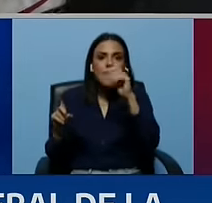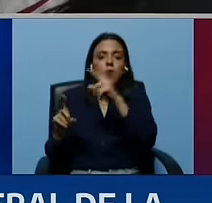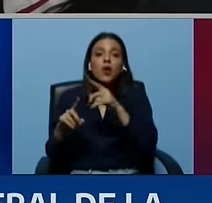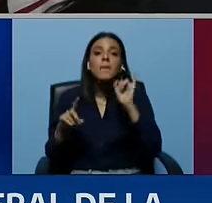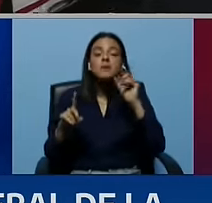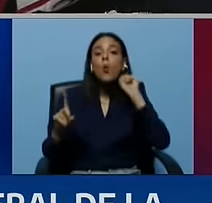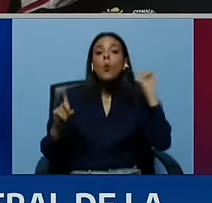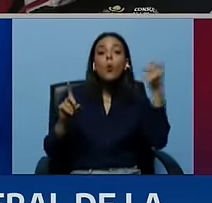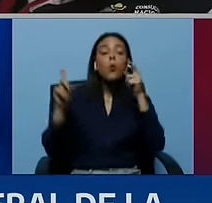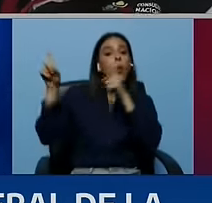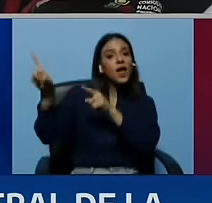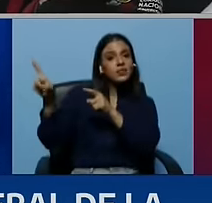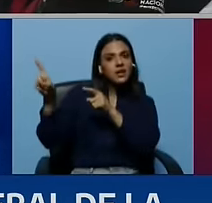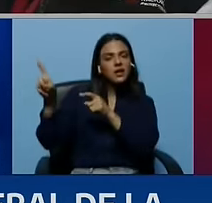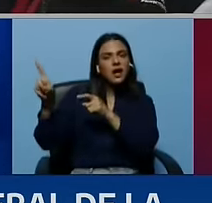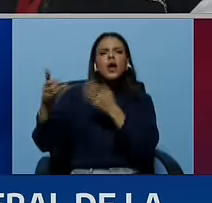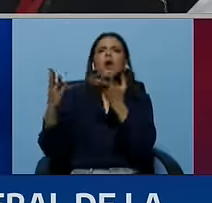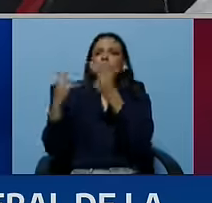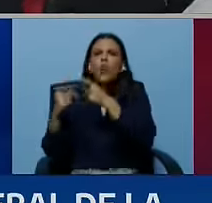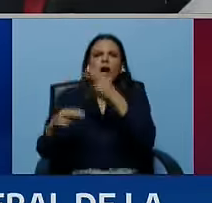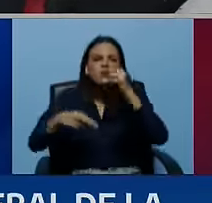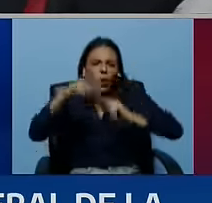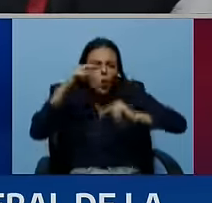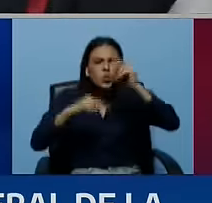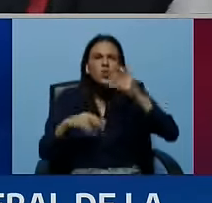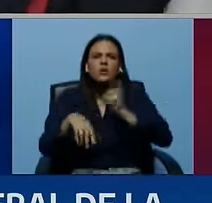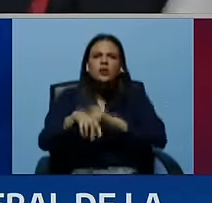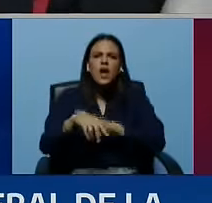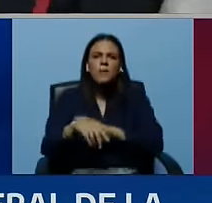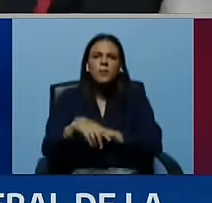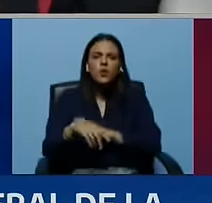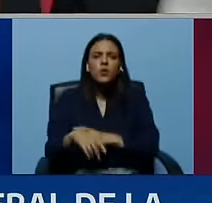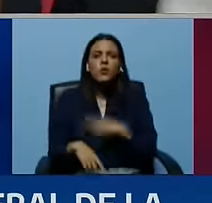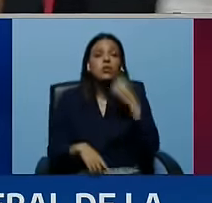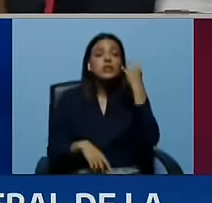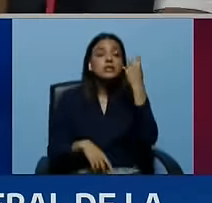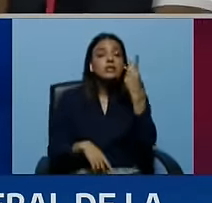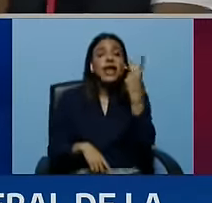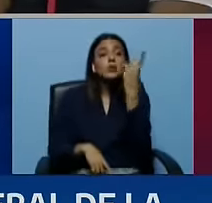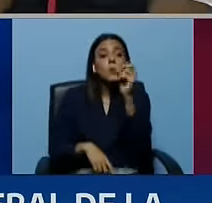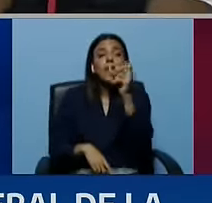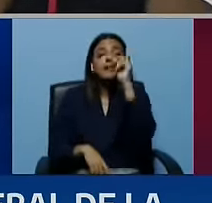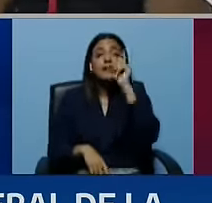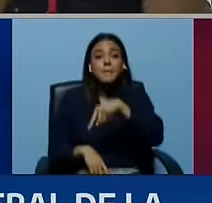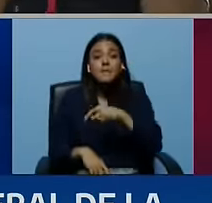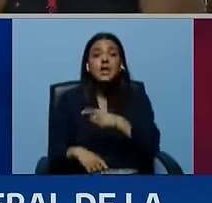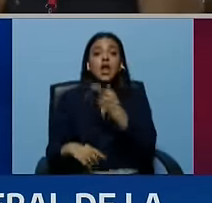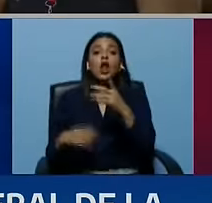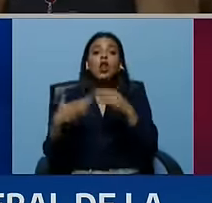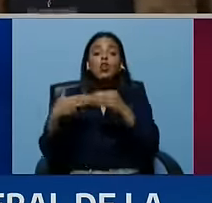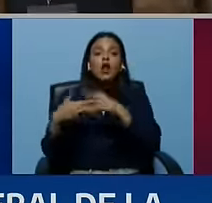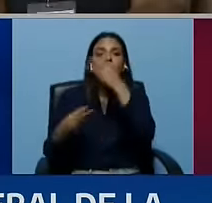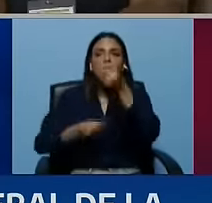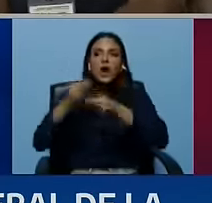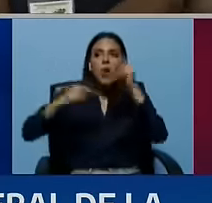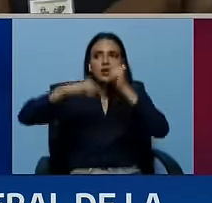¿Tú sabes en cuánto lo construyó igualito? En $120,000. O sea, 11 veces más caro.